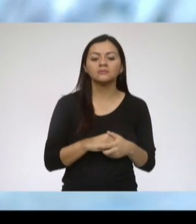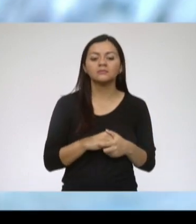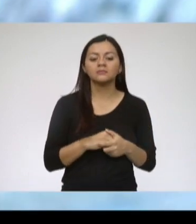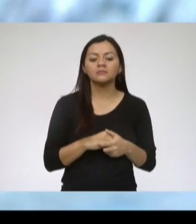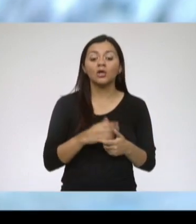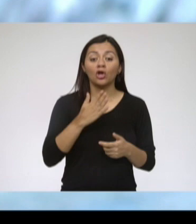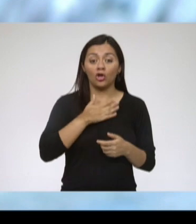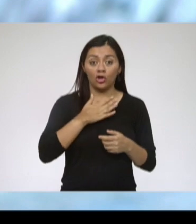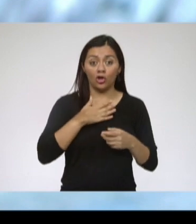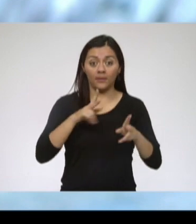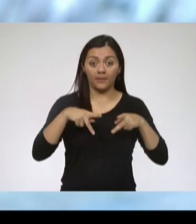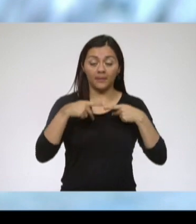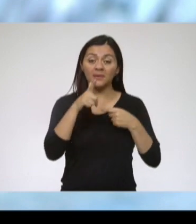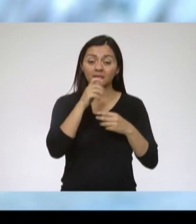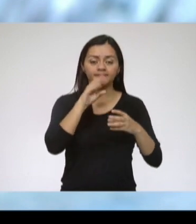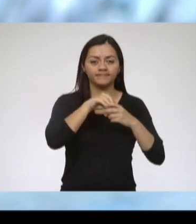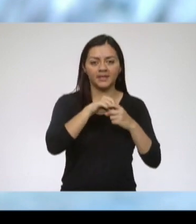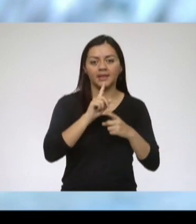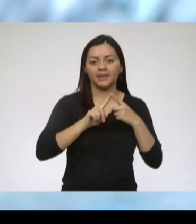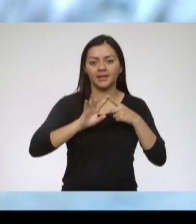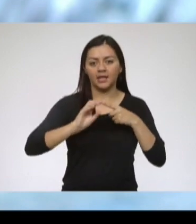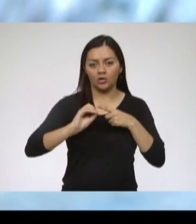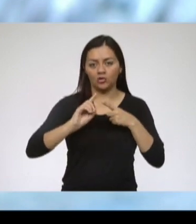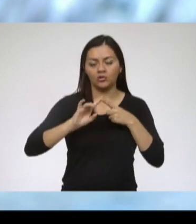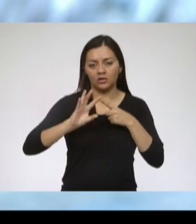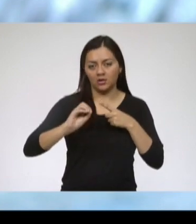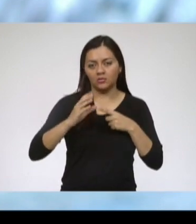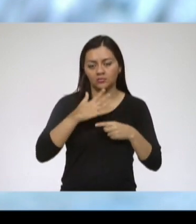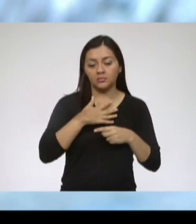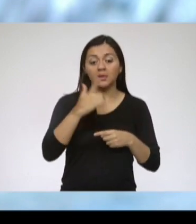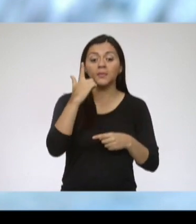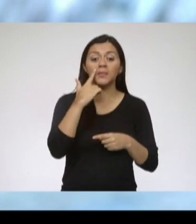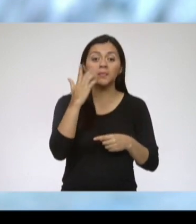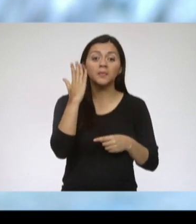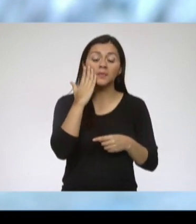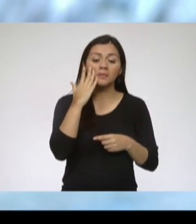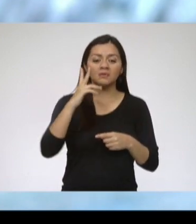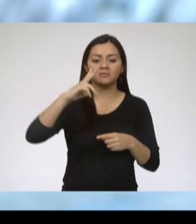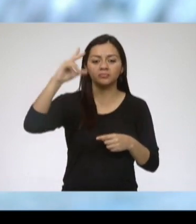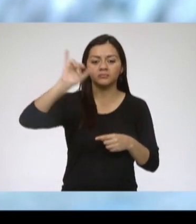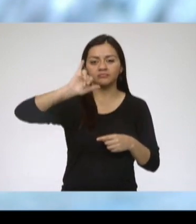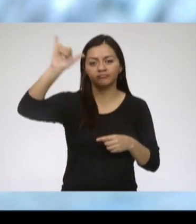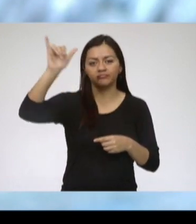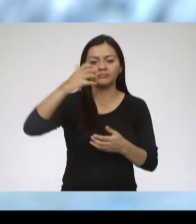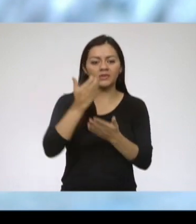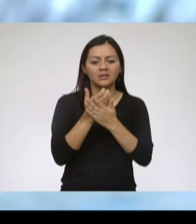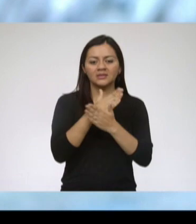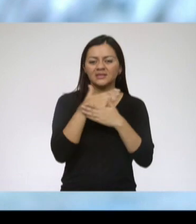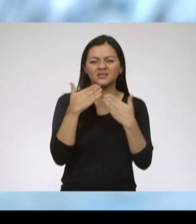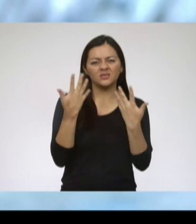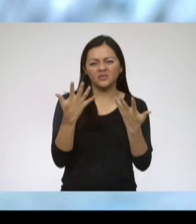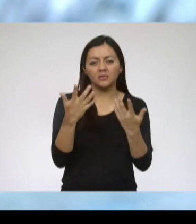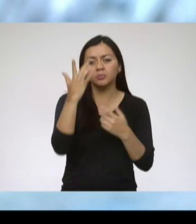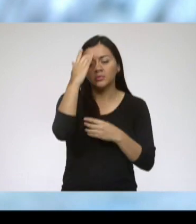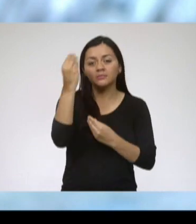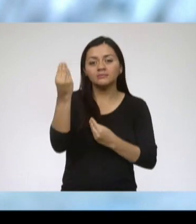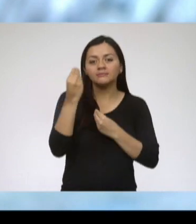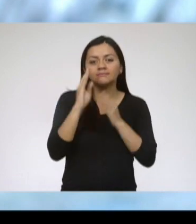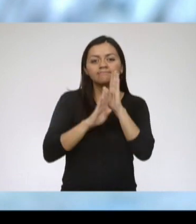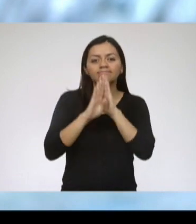Bueno, yo vivo ahorita con mis tíos. Mis papás viajaron por la economía y también por el bienestar de